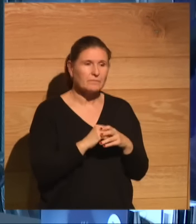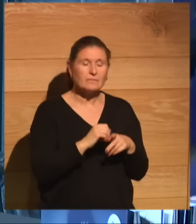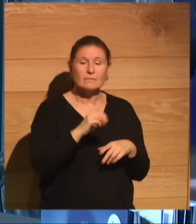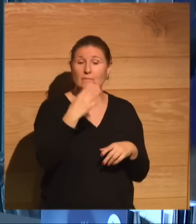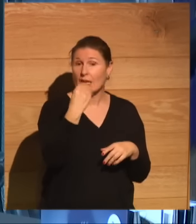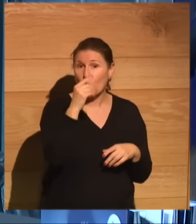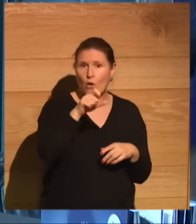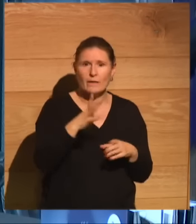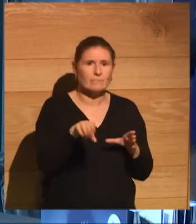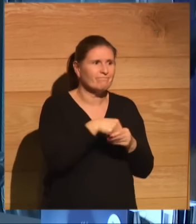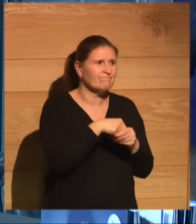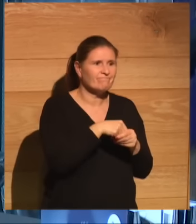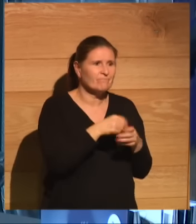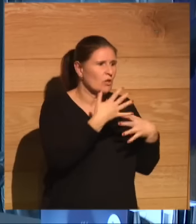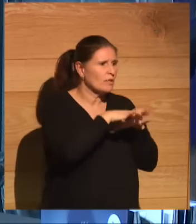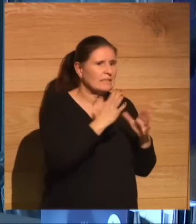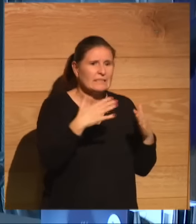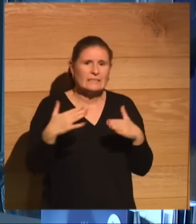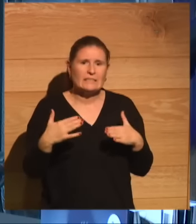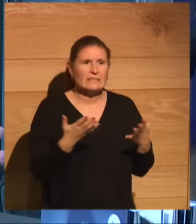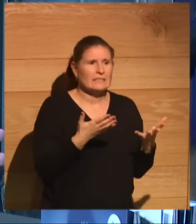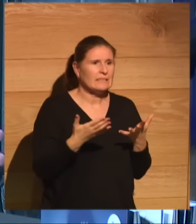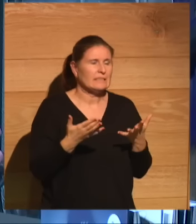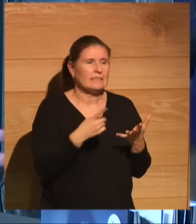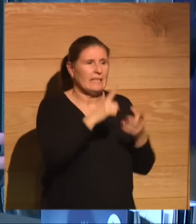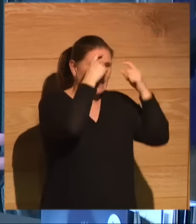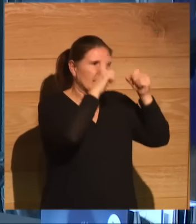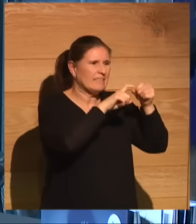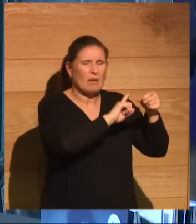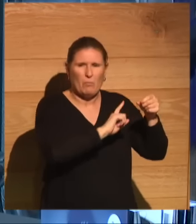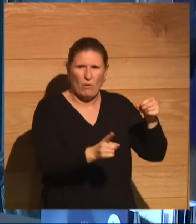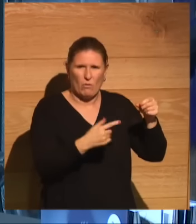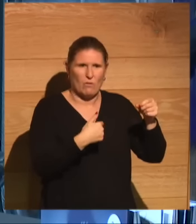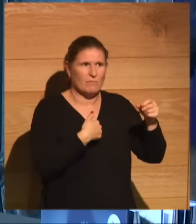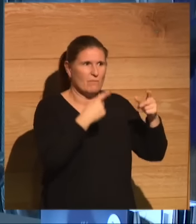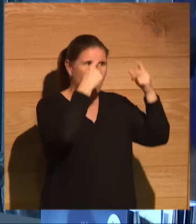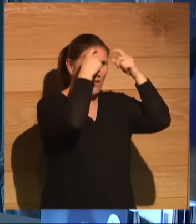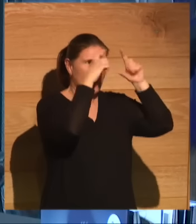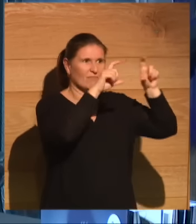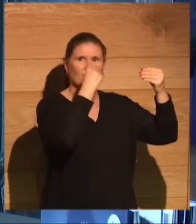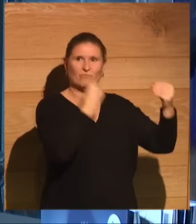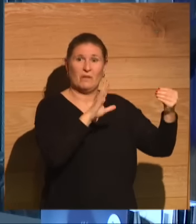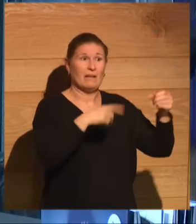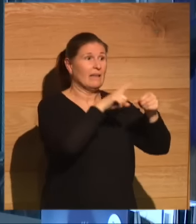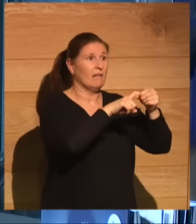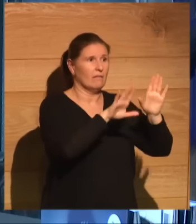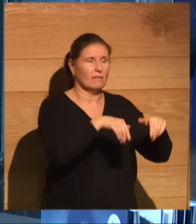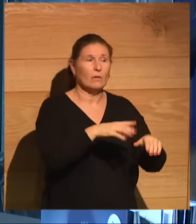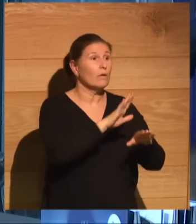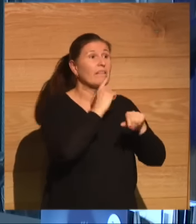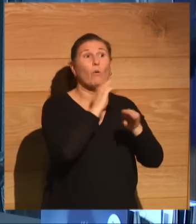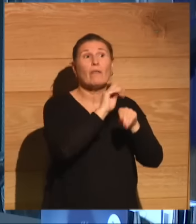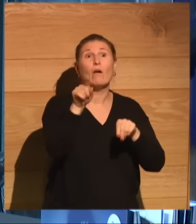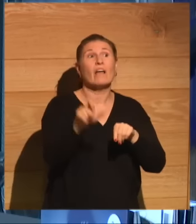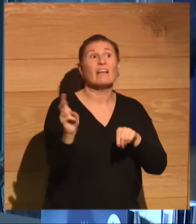chaval que no encajaba tampoco ahí, o sea, había cruzado las puertas del paraíso y no encajaba. Pues, gente, ¡que viene el feo!